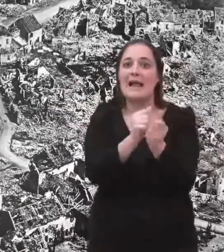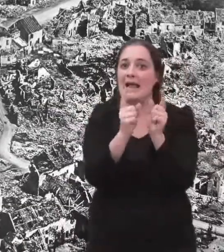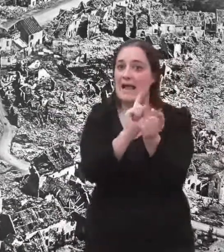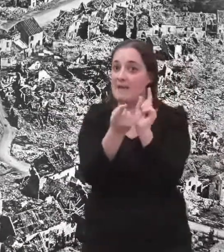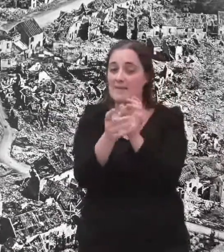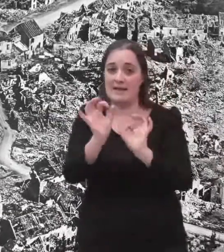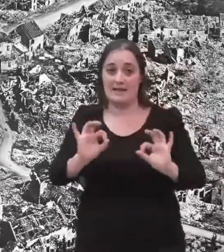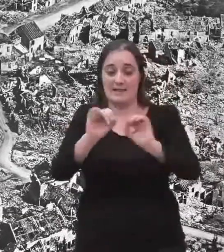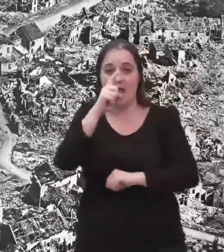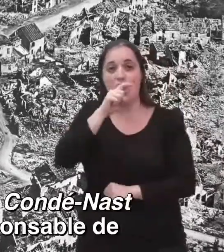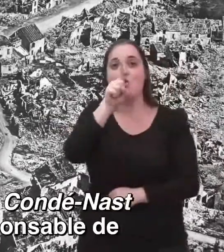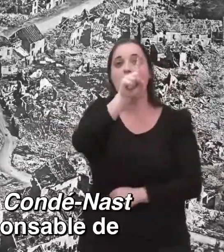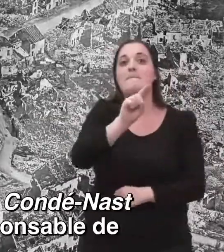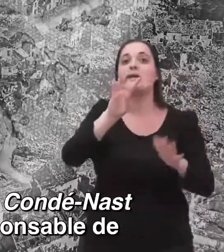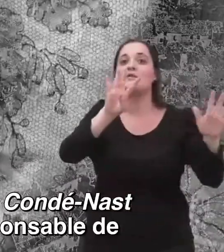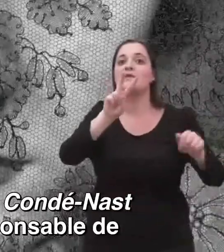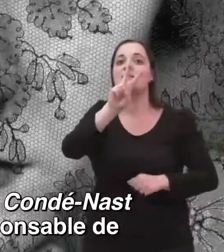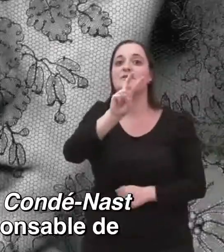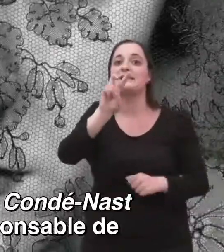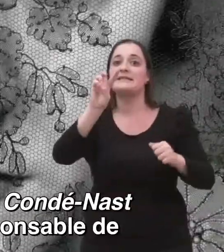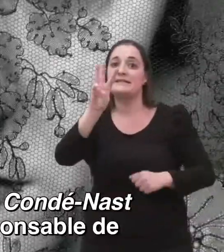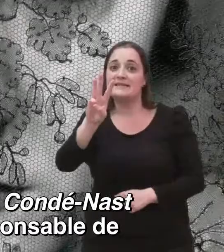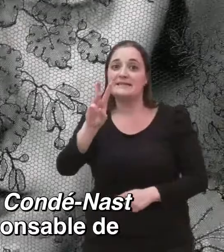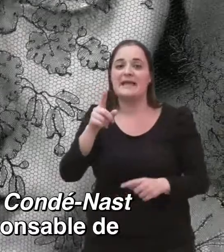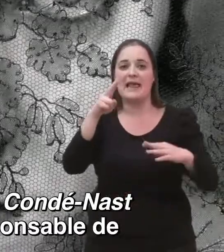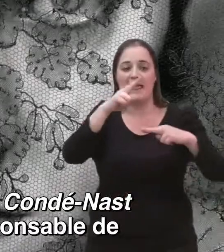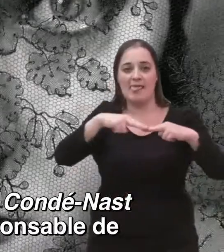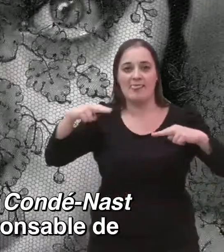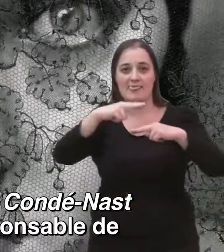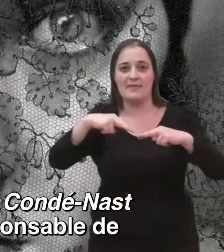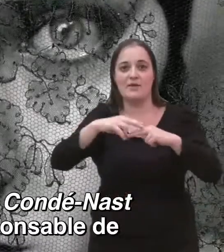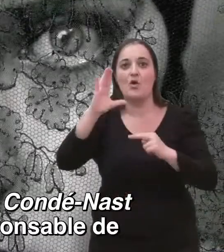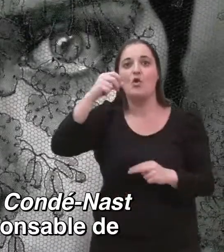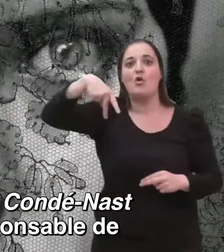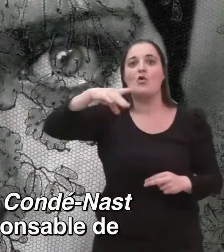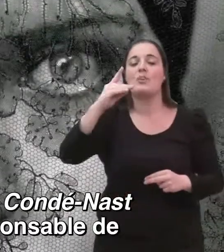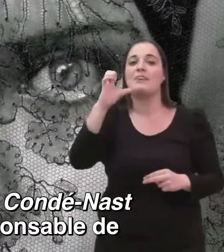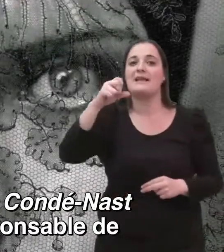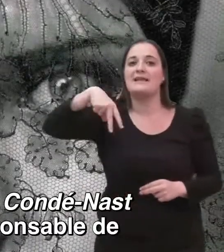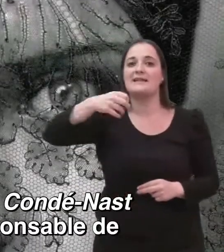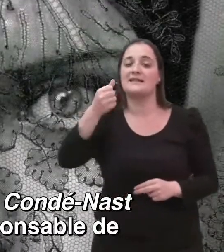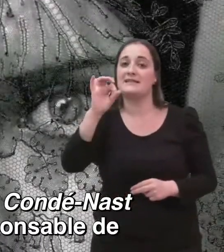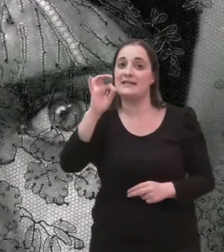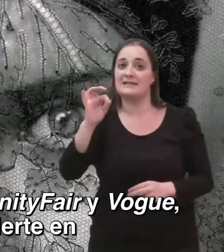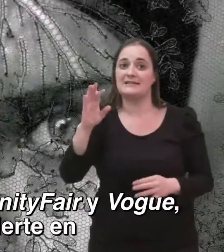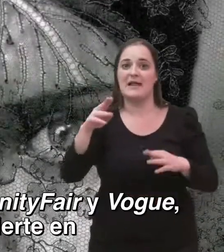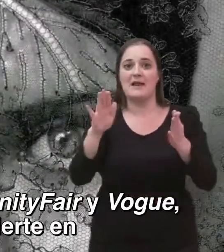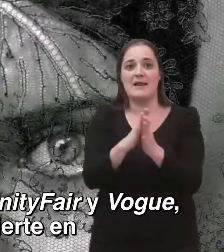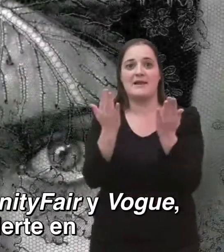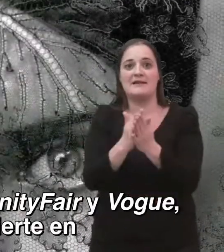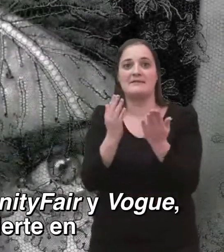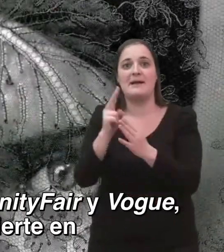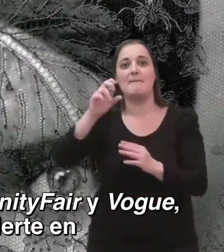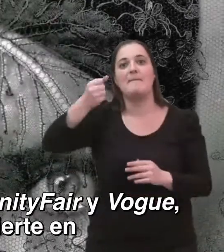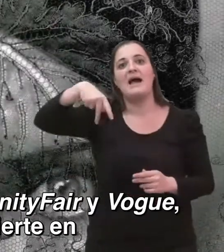manipulación. En 1923, la editorial Condé Nast le elige como responsable de las revistas de